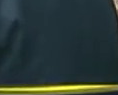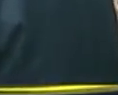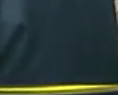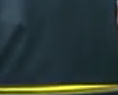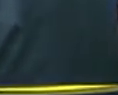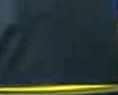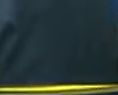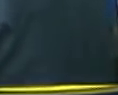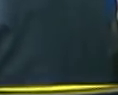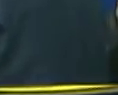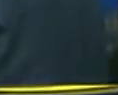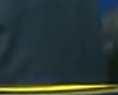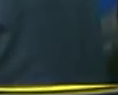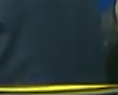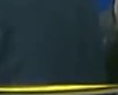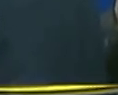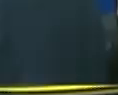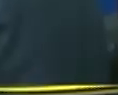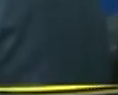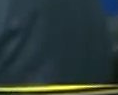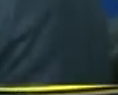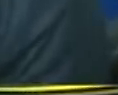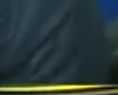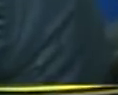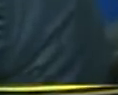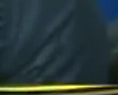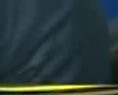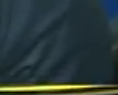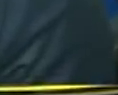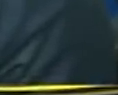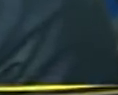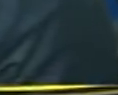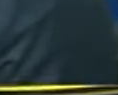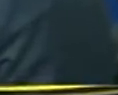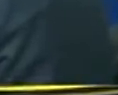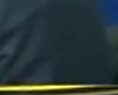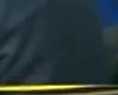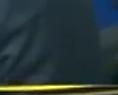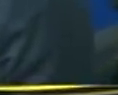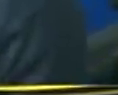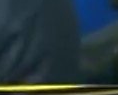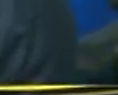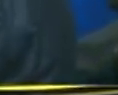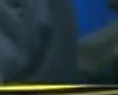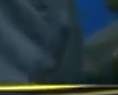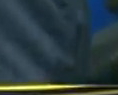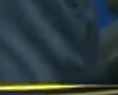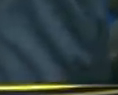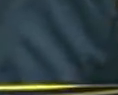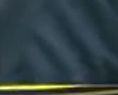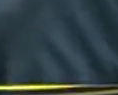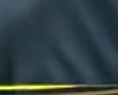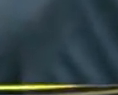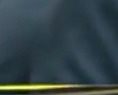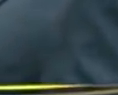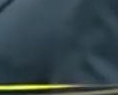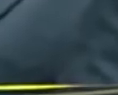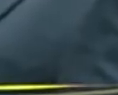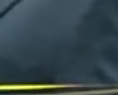conspiración digital. Vemos allí entonces el saludo a los invitados internacionales. También están presentes en el Salón